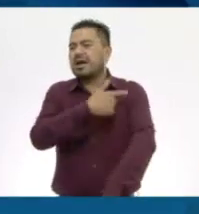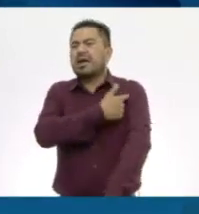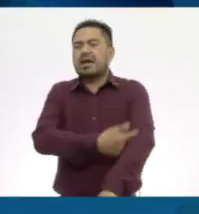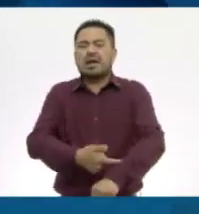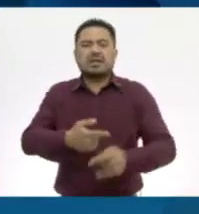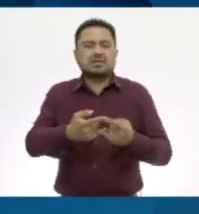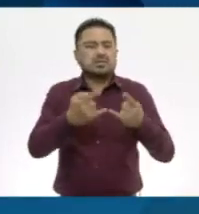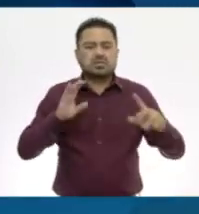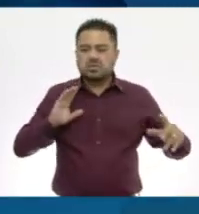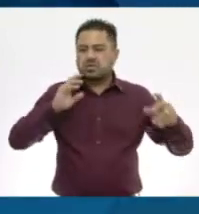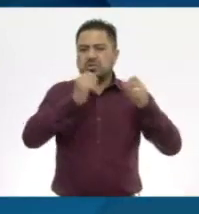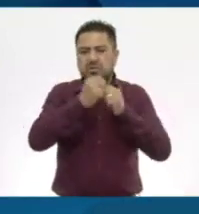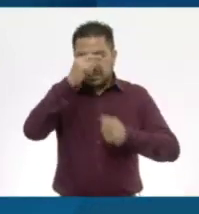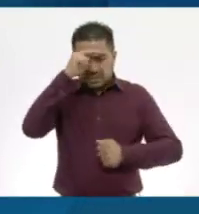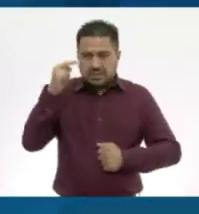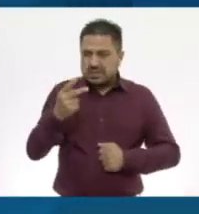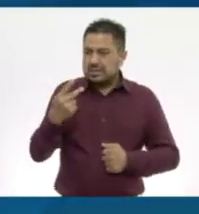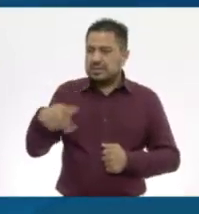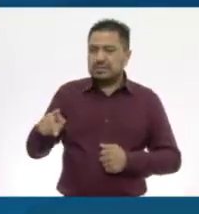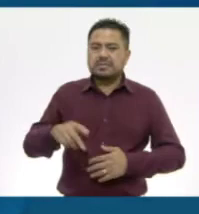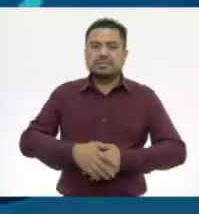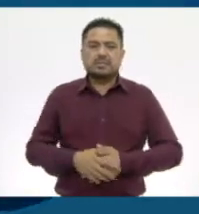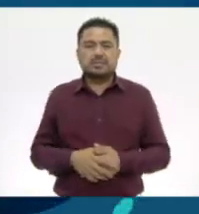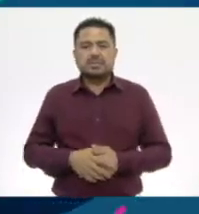estancia en la historia mexicana.